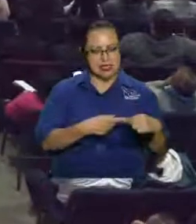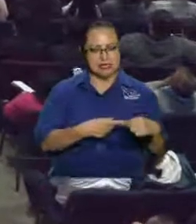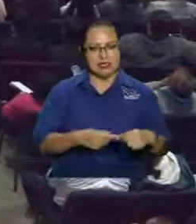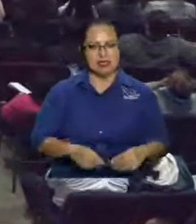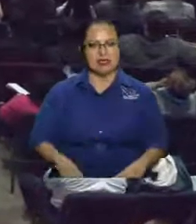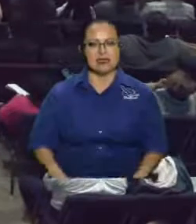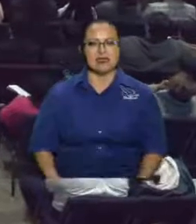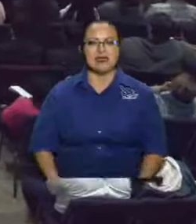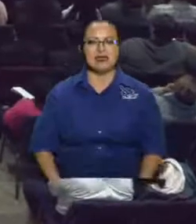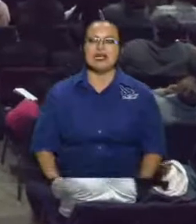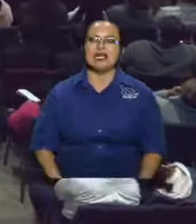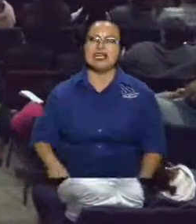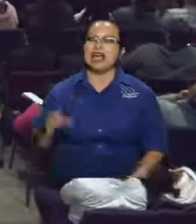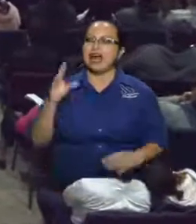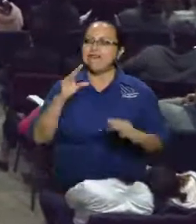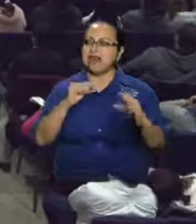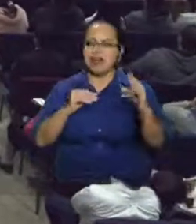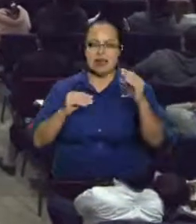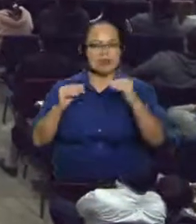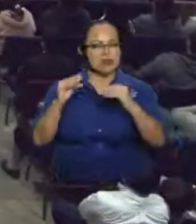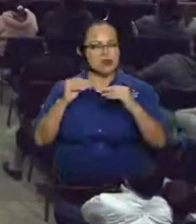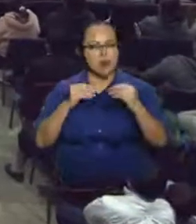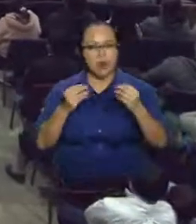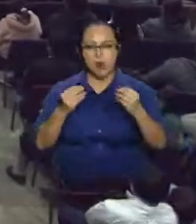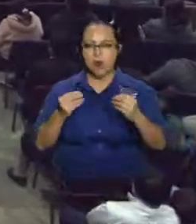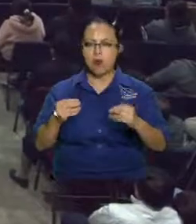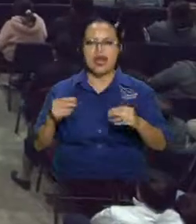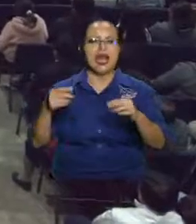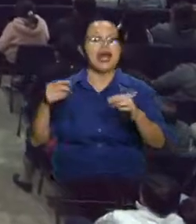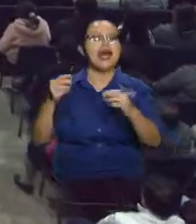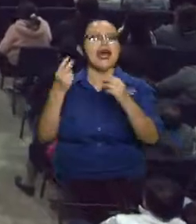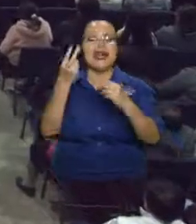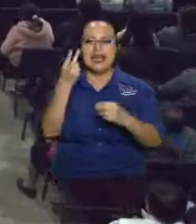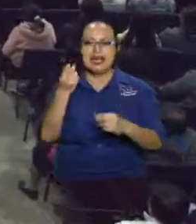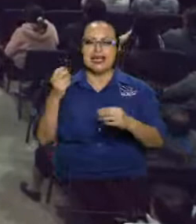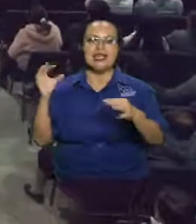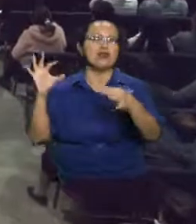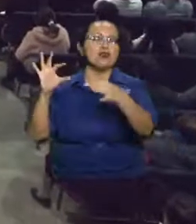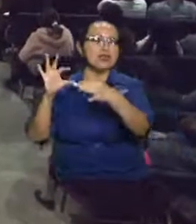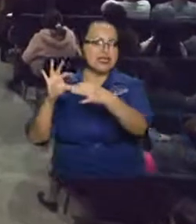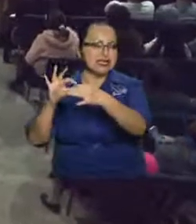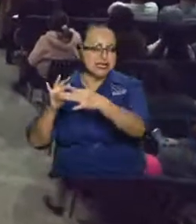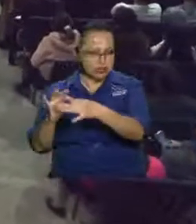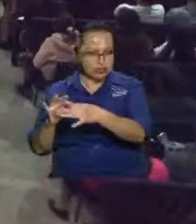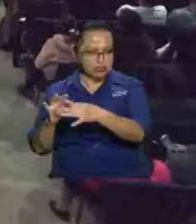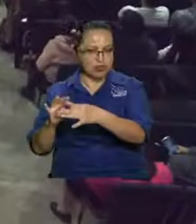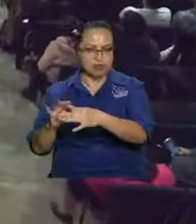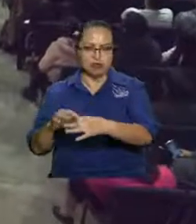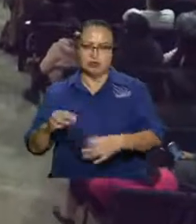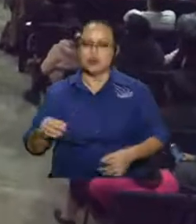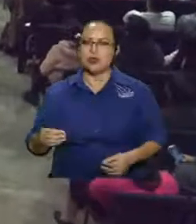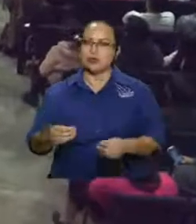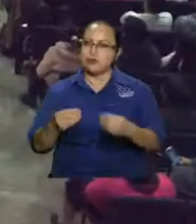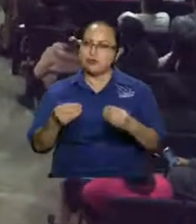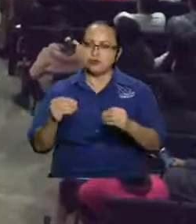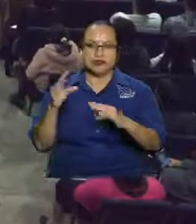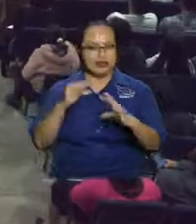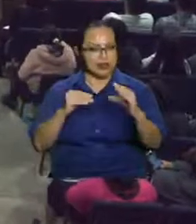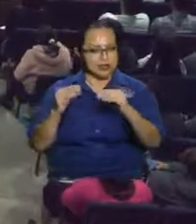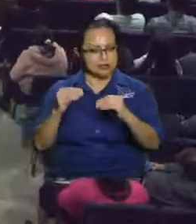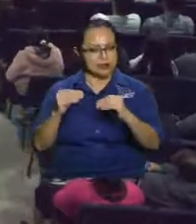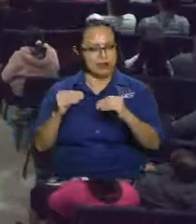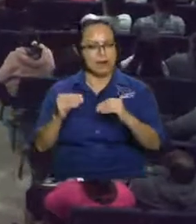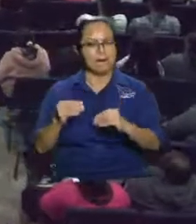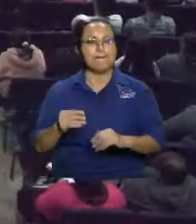mis consiervos están predicando eso ahorita. La reconciliación de no sé quién, la reconciliación de Saúl, la reconciliación de Jacob, la reconciliación de